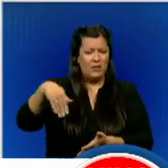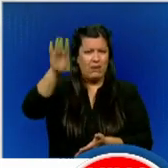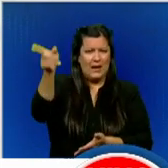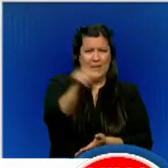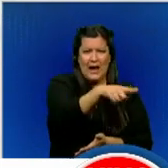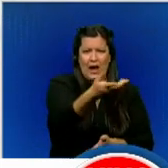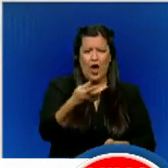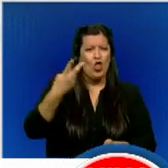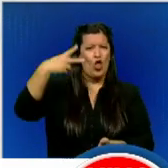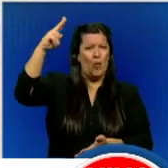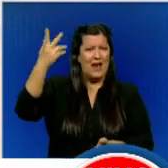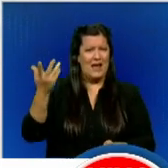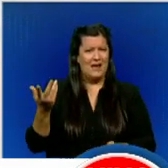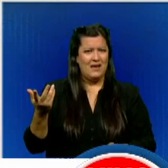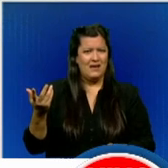el doble